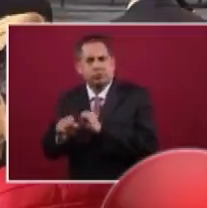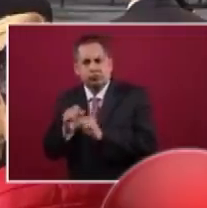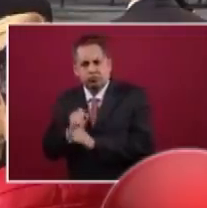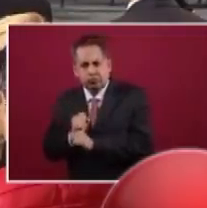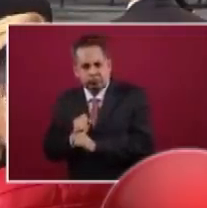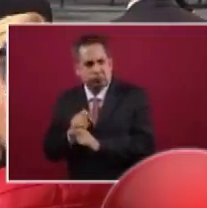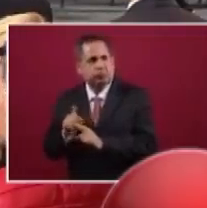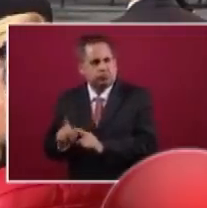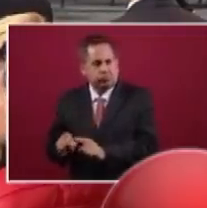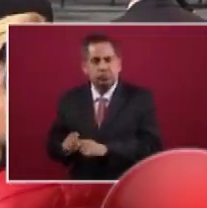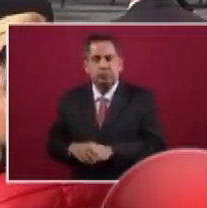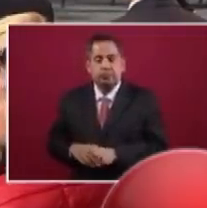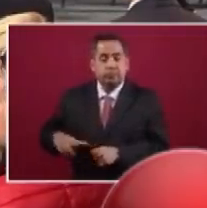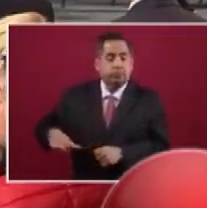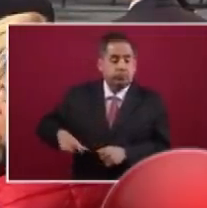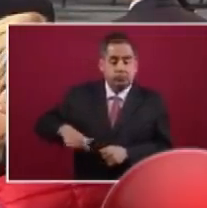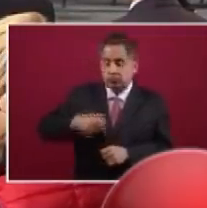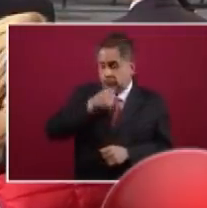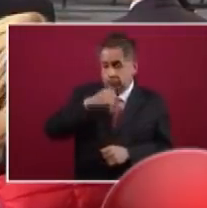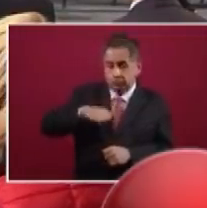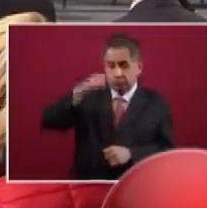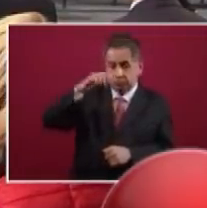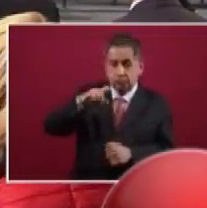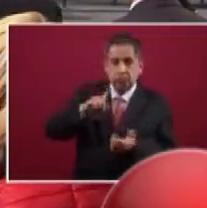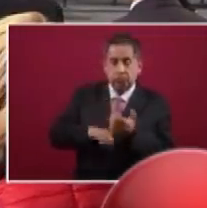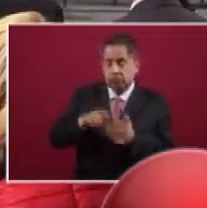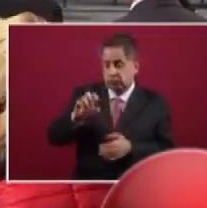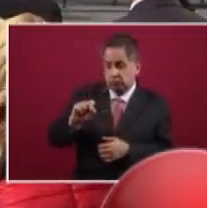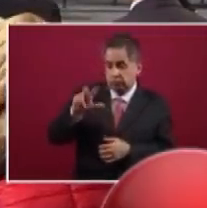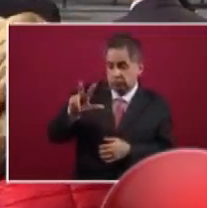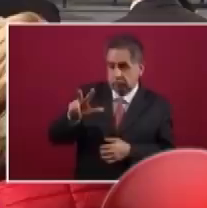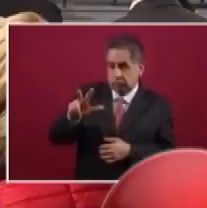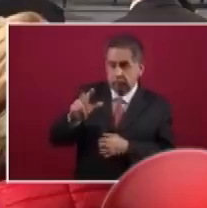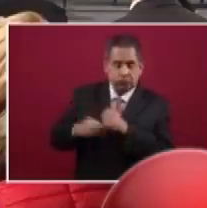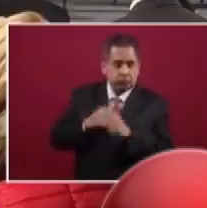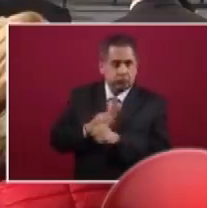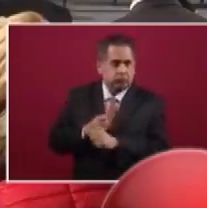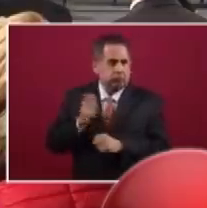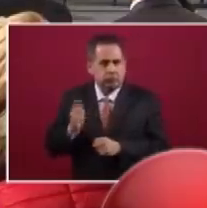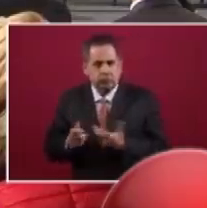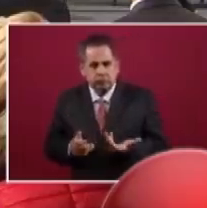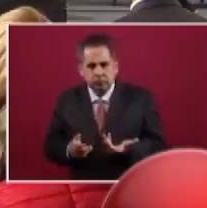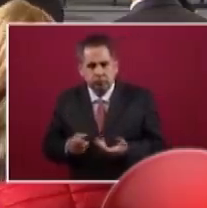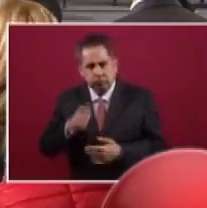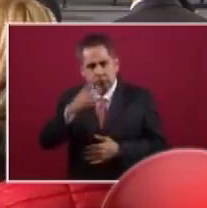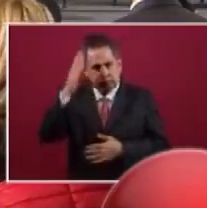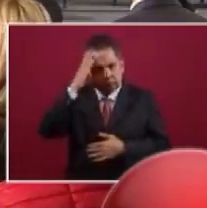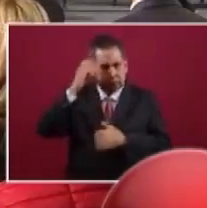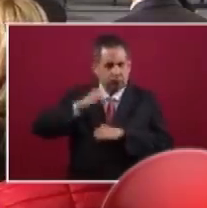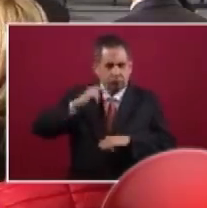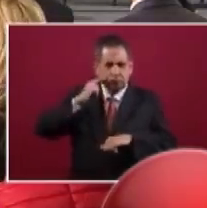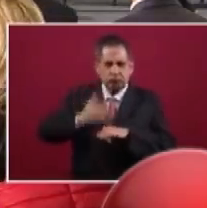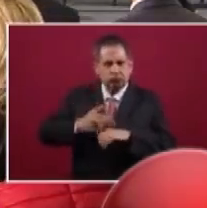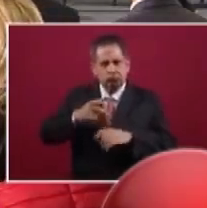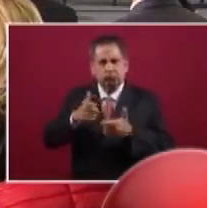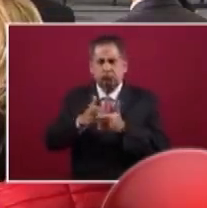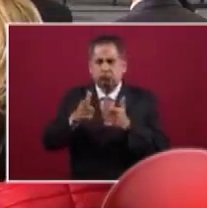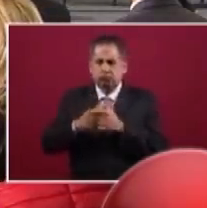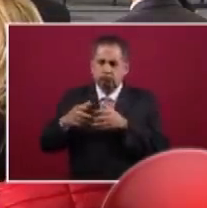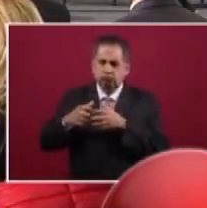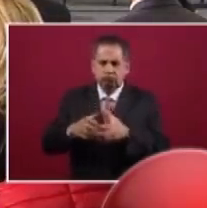para su gobierno la edad de un adulto mayor es en 68 años, resulta también que usted encabeza una generación,